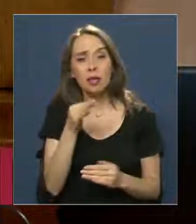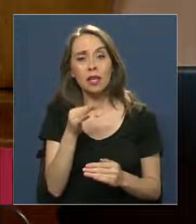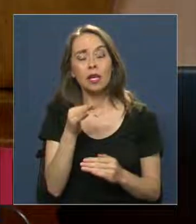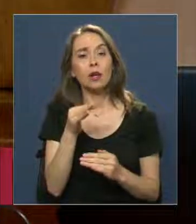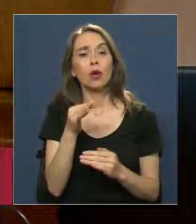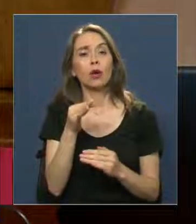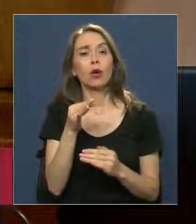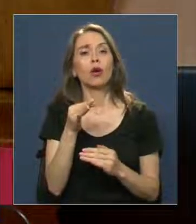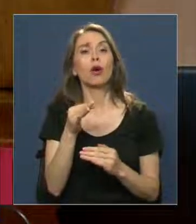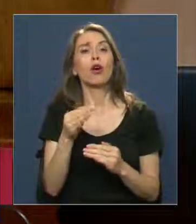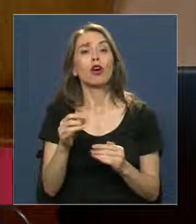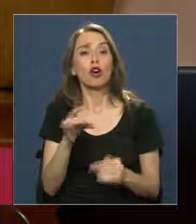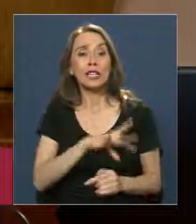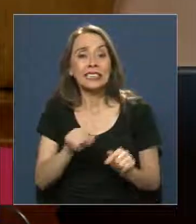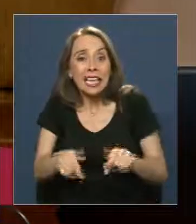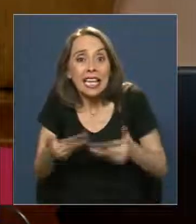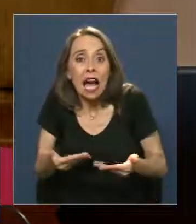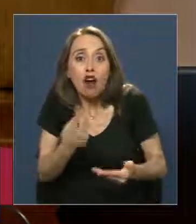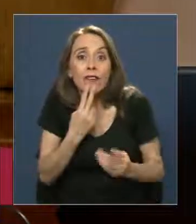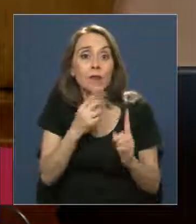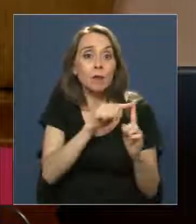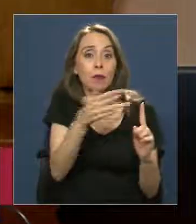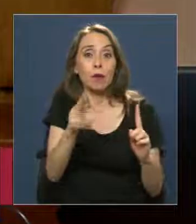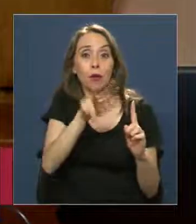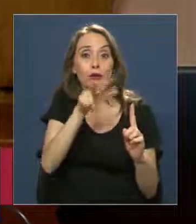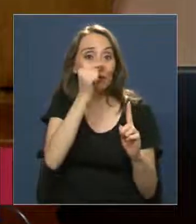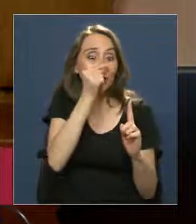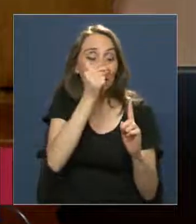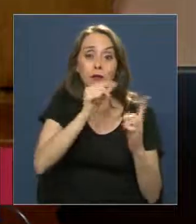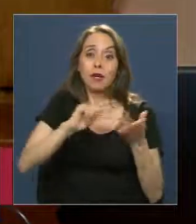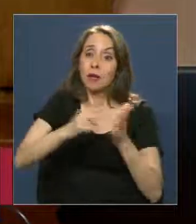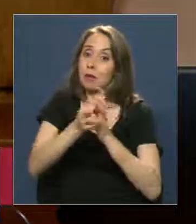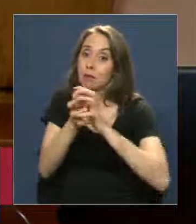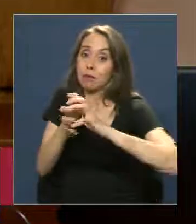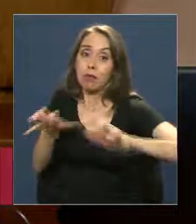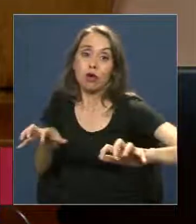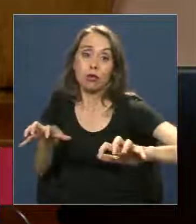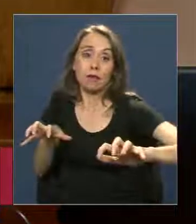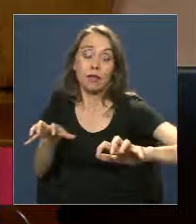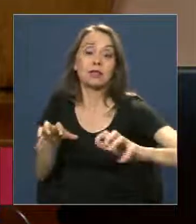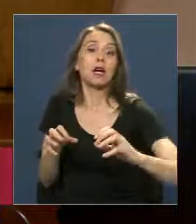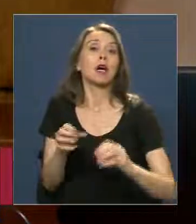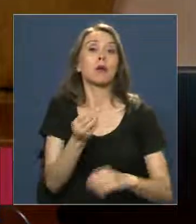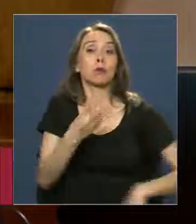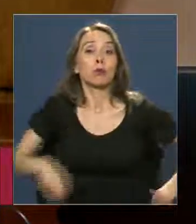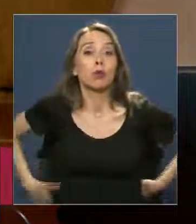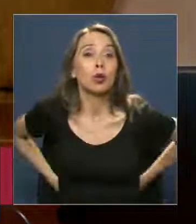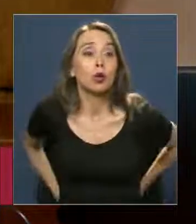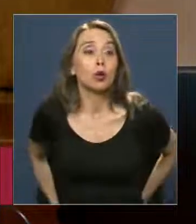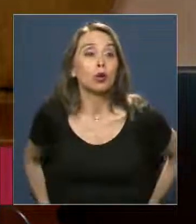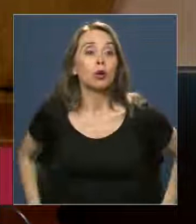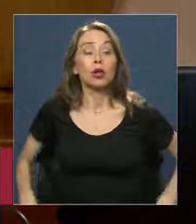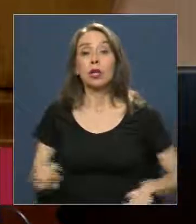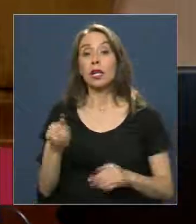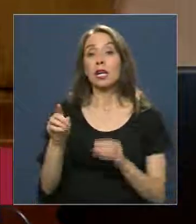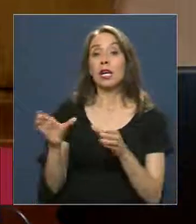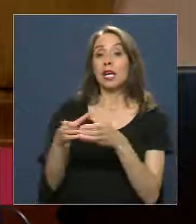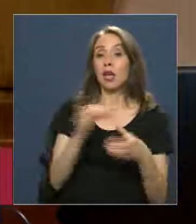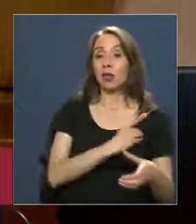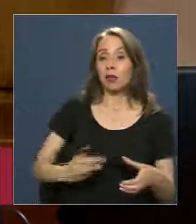relación con el Chile actual, con la polarización que hay en este país, que muchas veces los del frente cuestionan